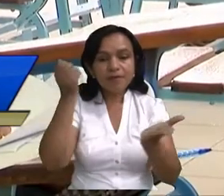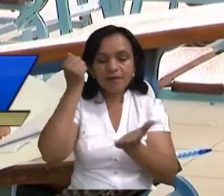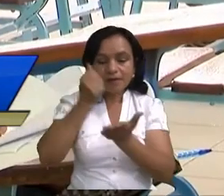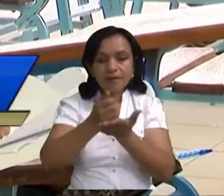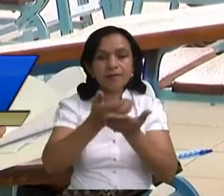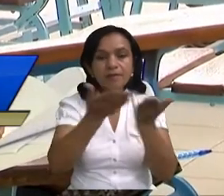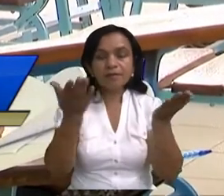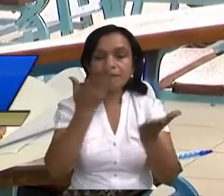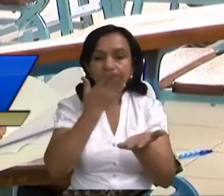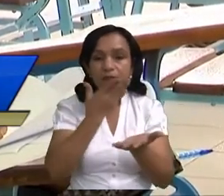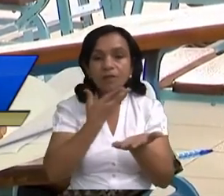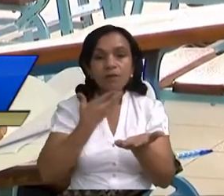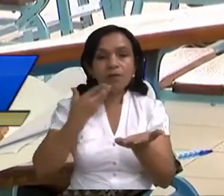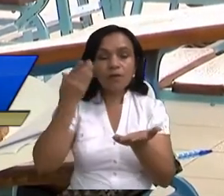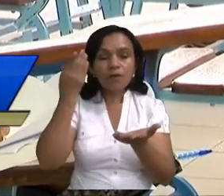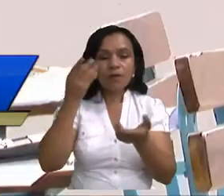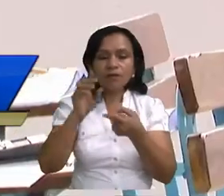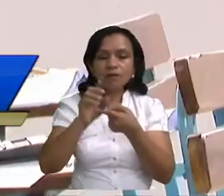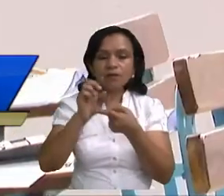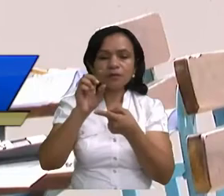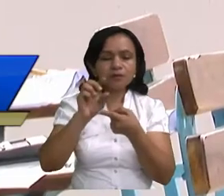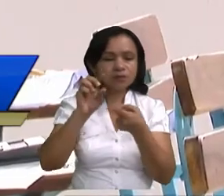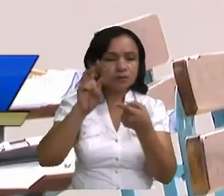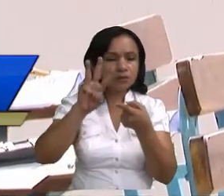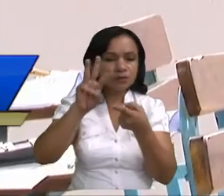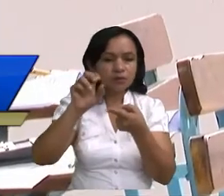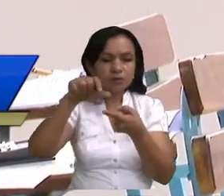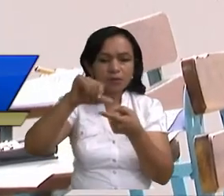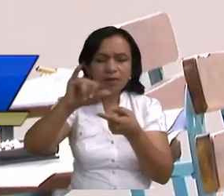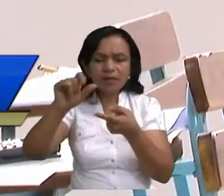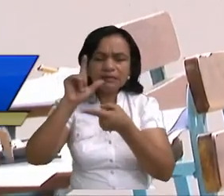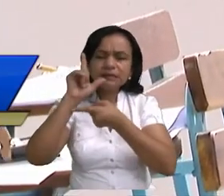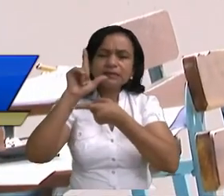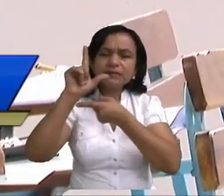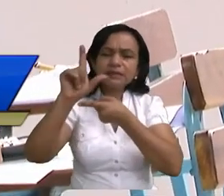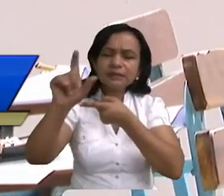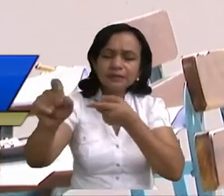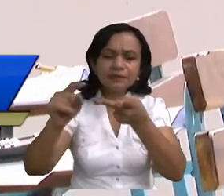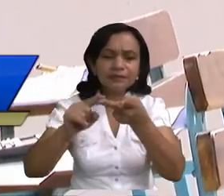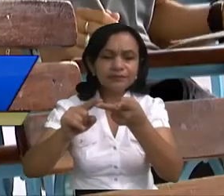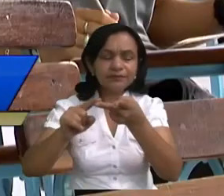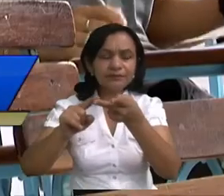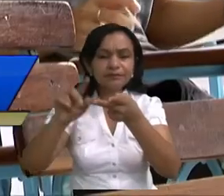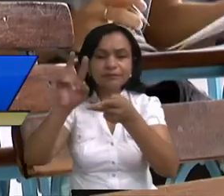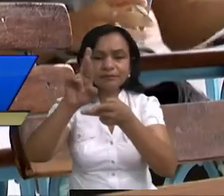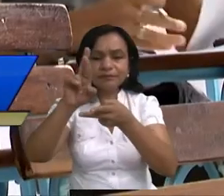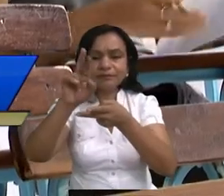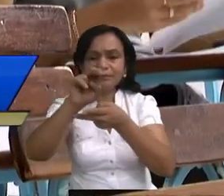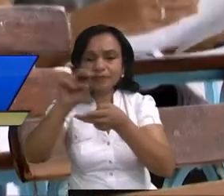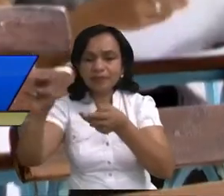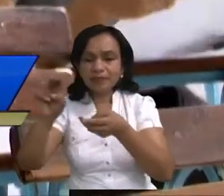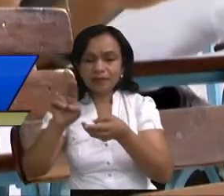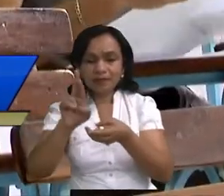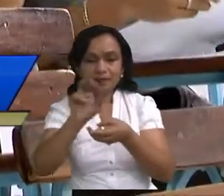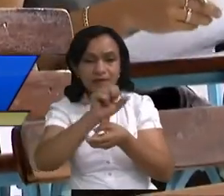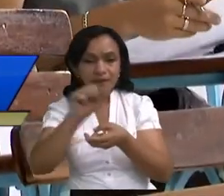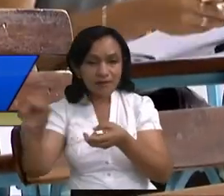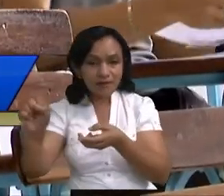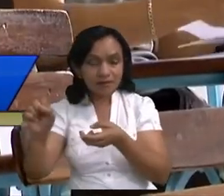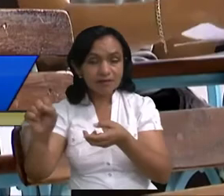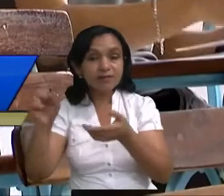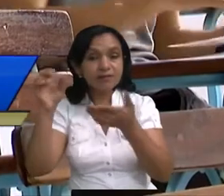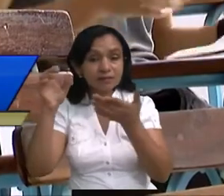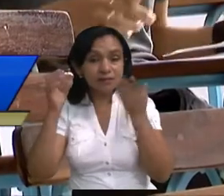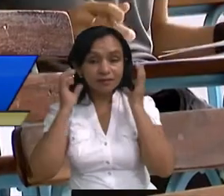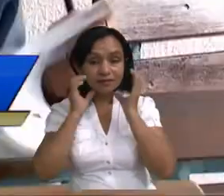cantidad de jóvenes que vienen del Alto Huanqui o de los distintos territorios de la parte norte de la costa